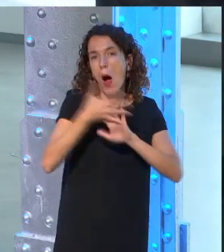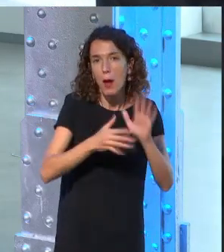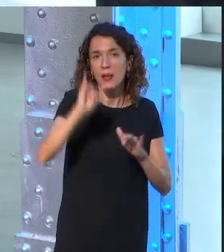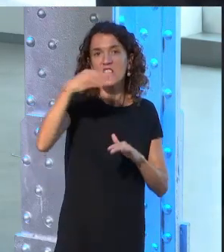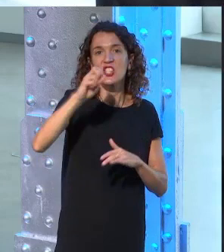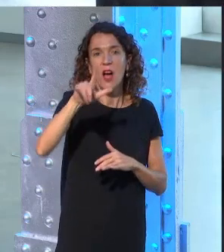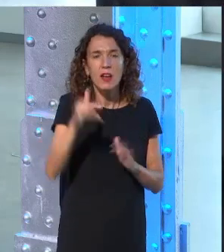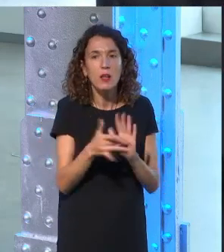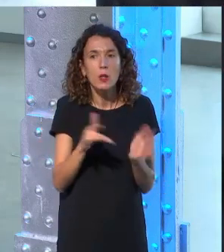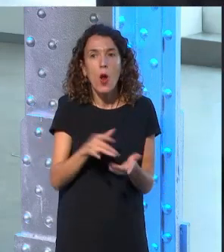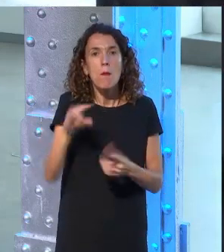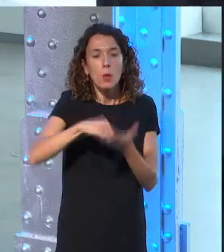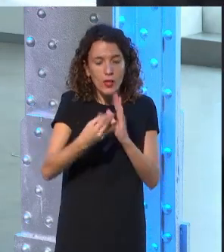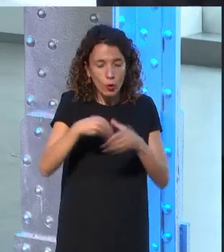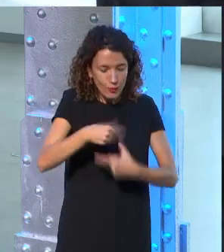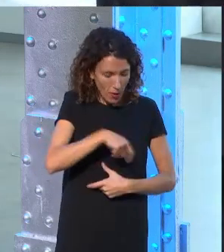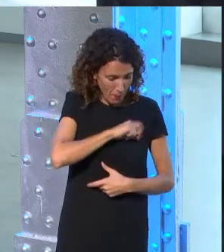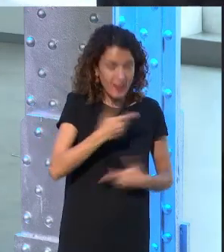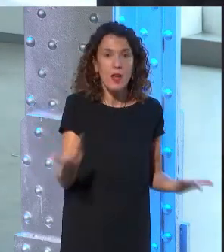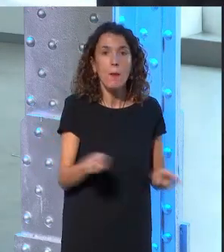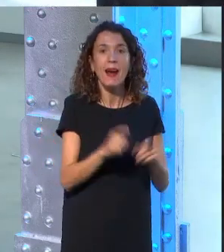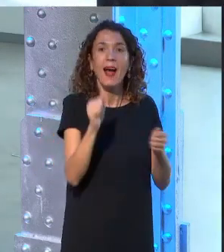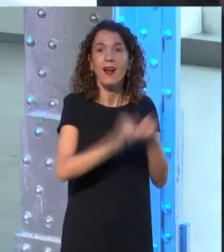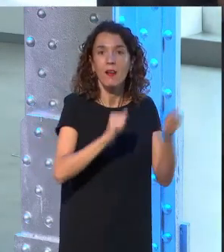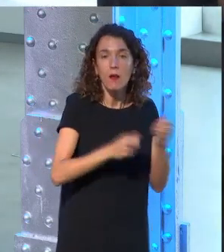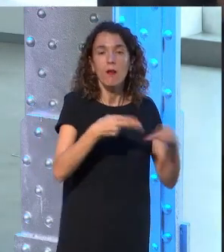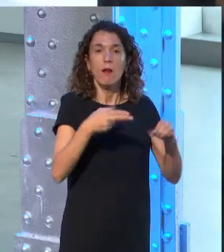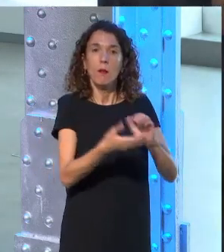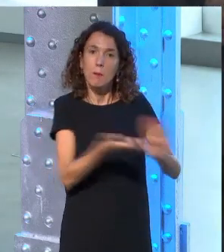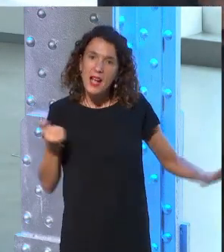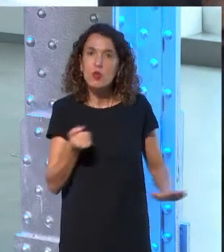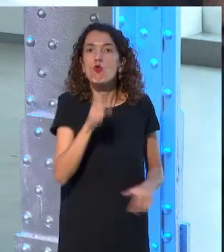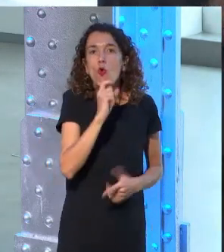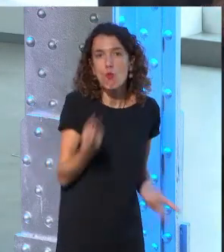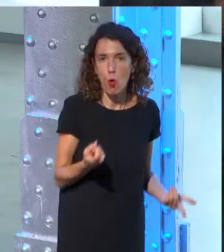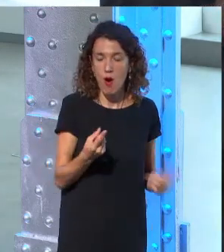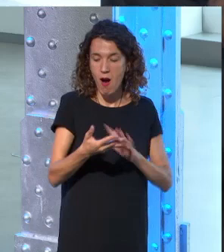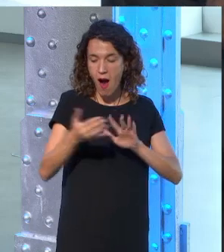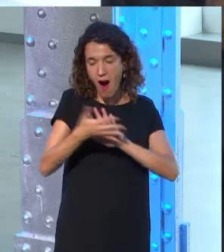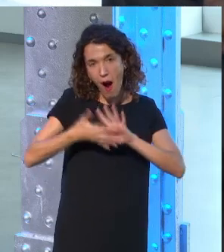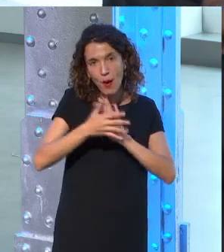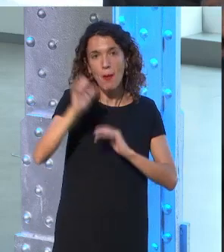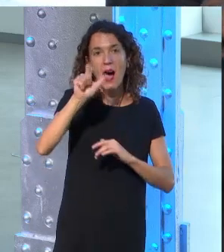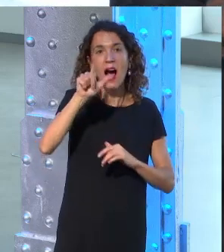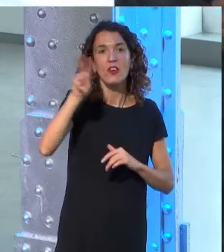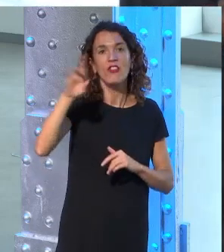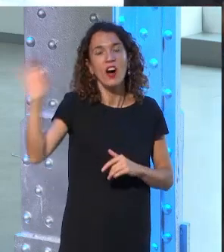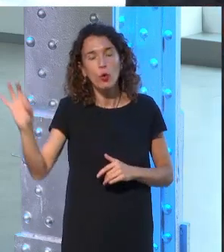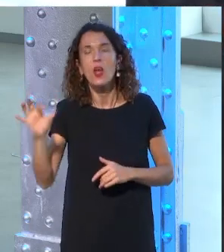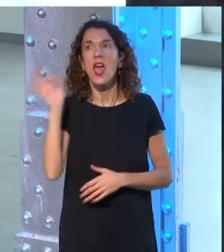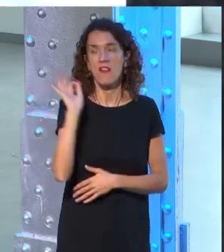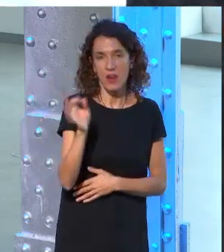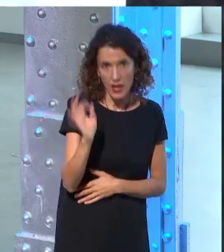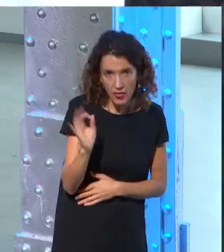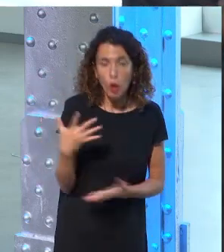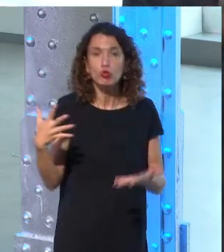Isabel, ¿cuál es el proyecto de España para descarbonizar la economía? O cuando se decía por parte de Álvaro, bueno, es verdad,